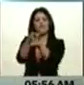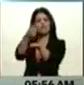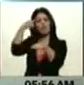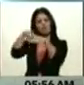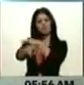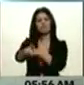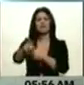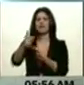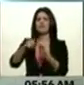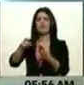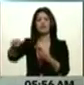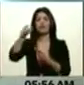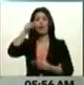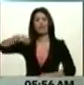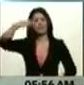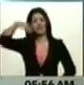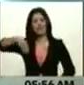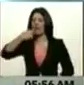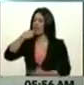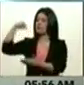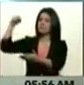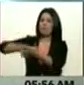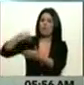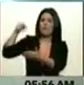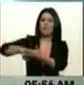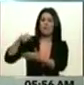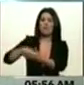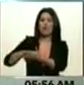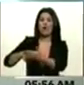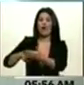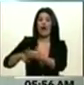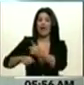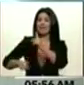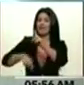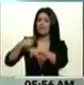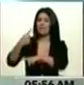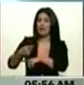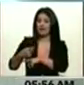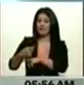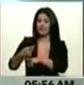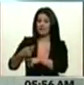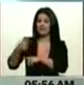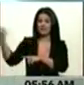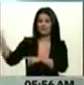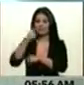tres coquitos al capitán Rodríguez Chacín, y después andaba todo asustado.